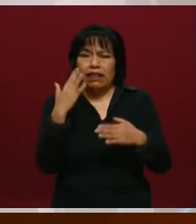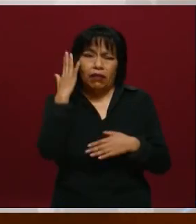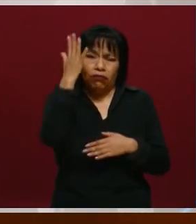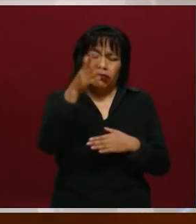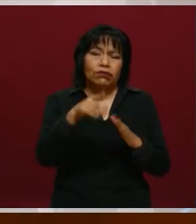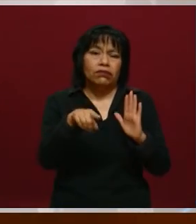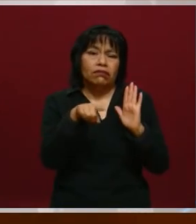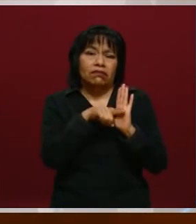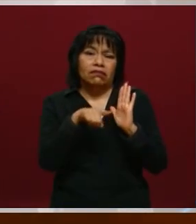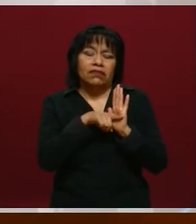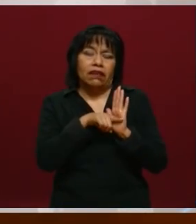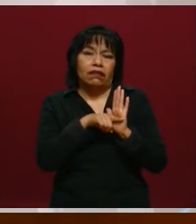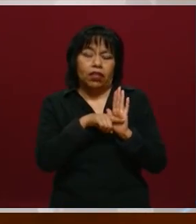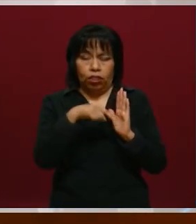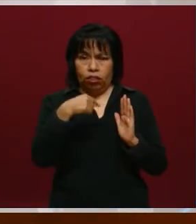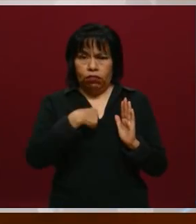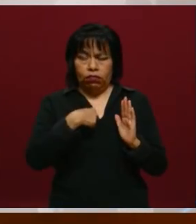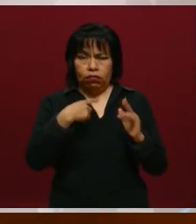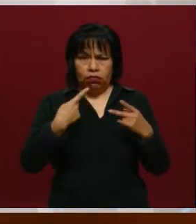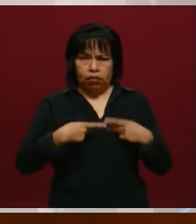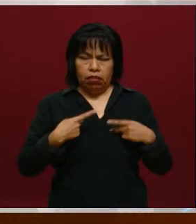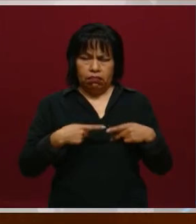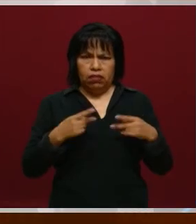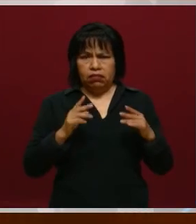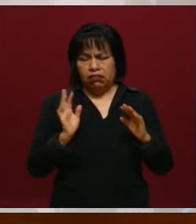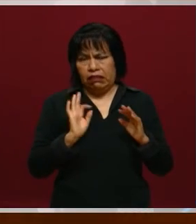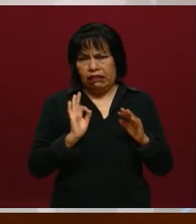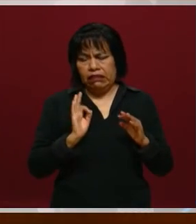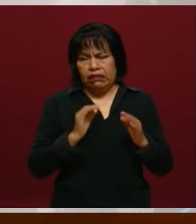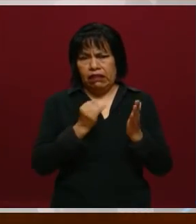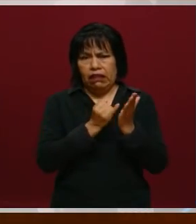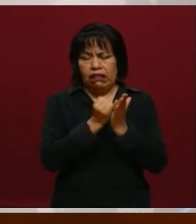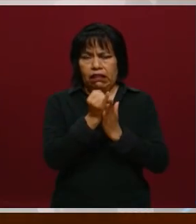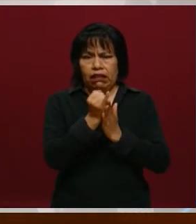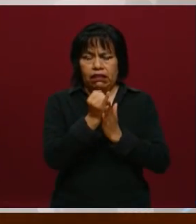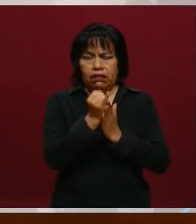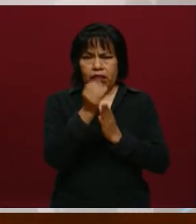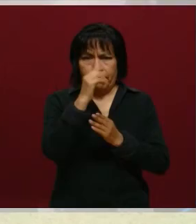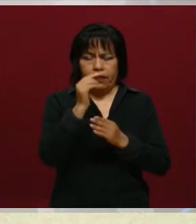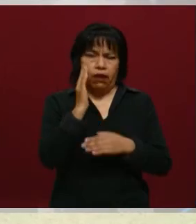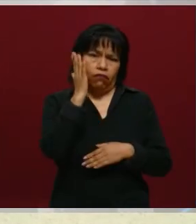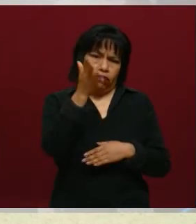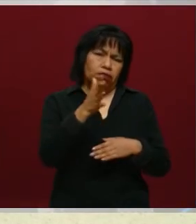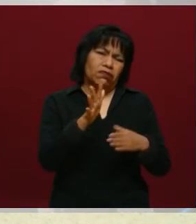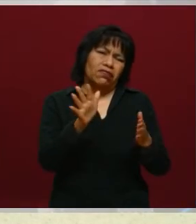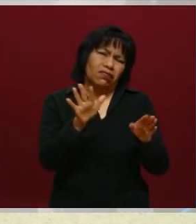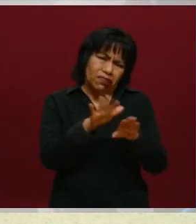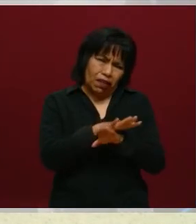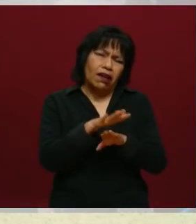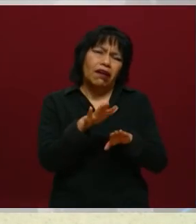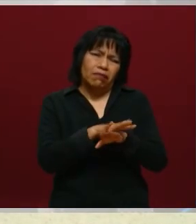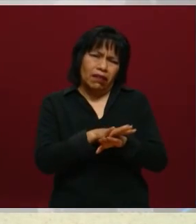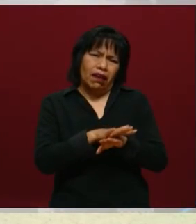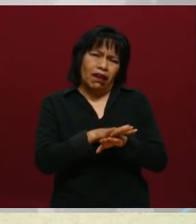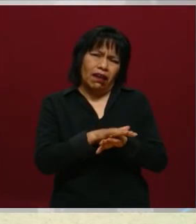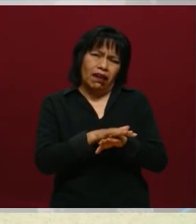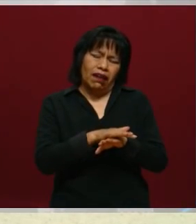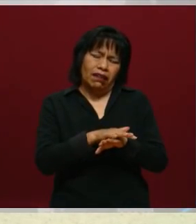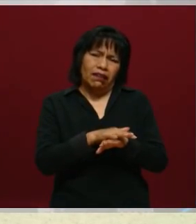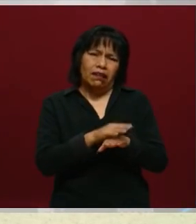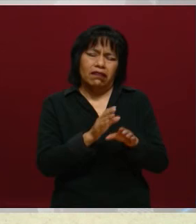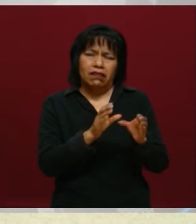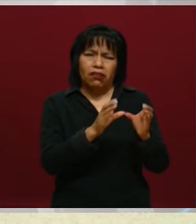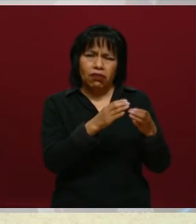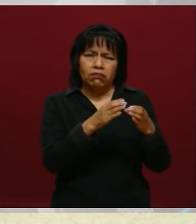yo soy una persona que puede tomar una decisión para poder cambiar desde mi entorno más inmediato